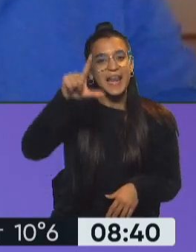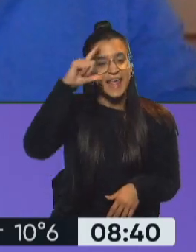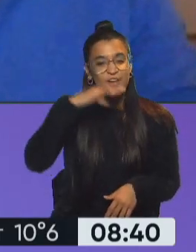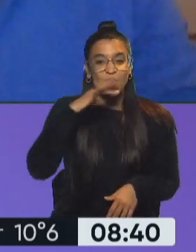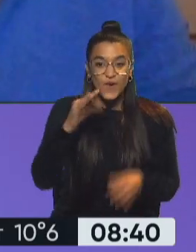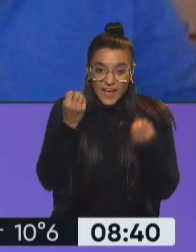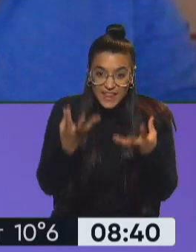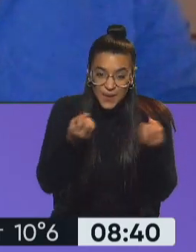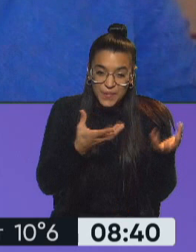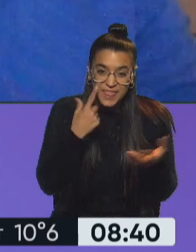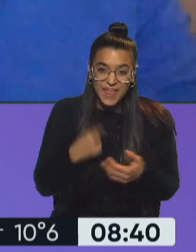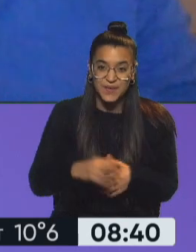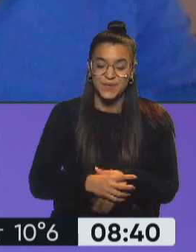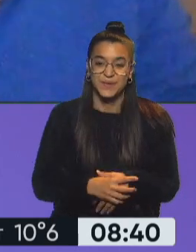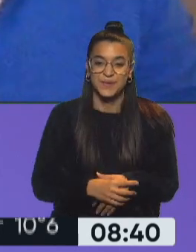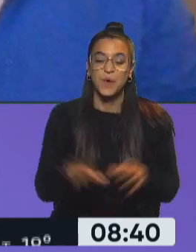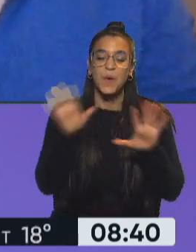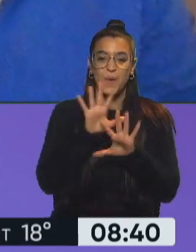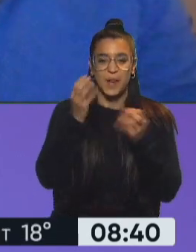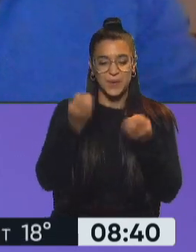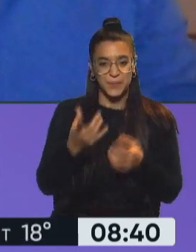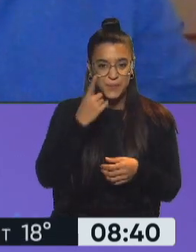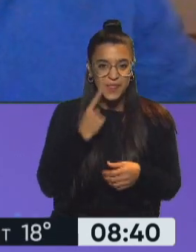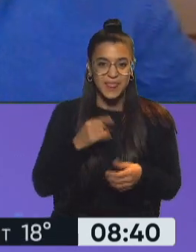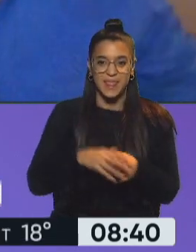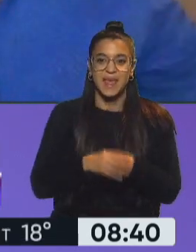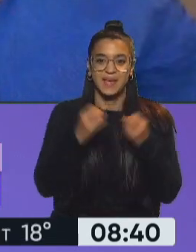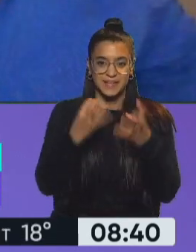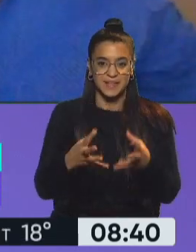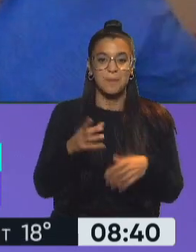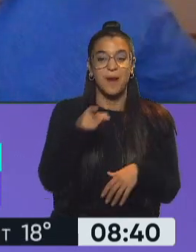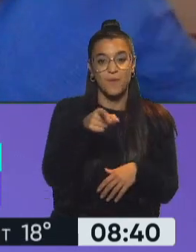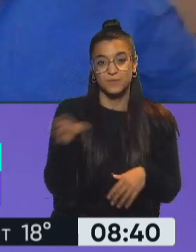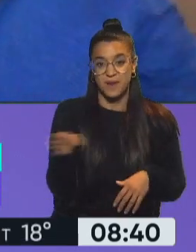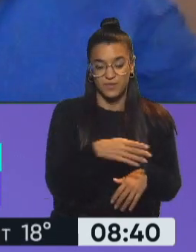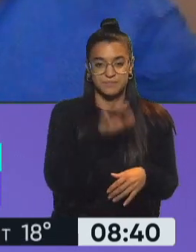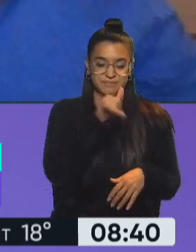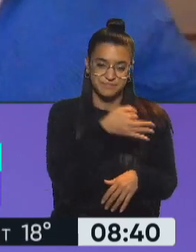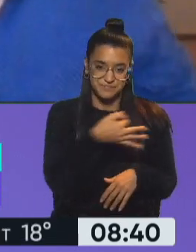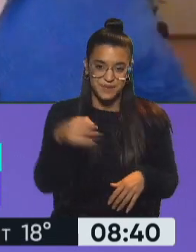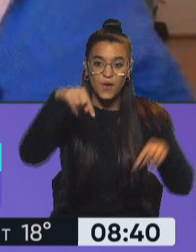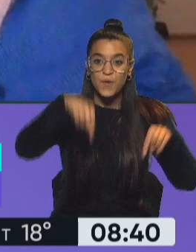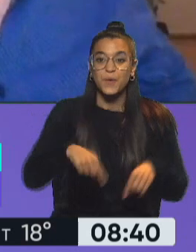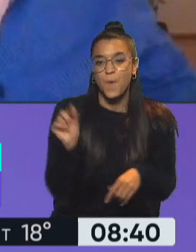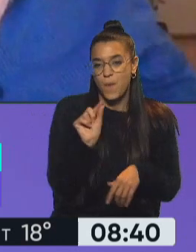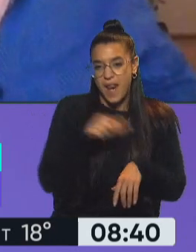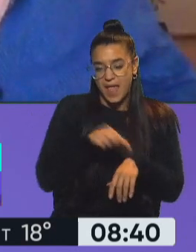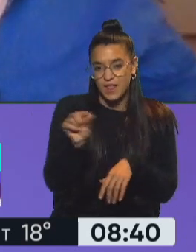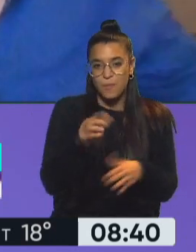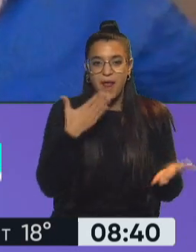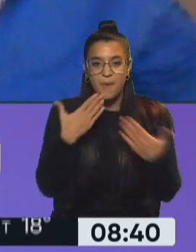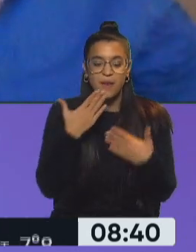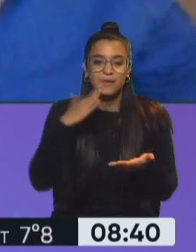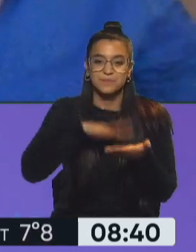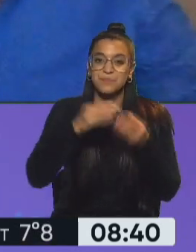¿Qué tal? Buen día. Muy buenos días, Silvita, para vos y para todos. Y efectivamente tenemos un ratito para hablar y vamos